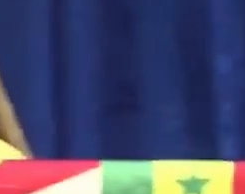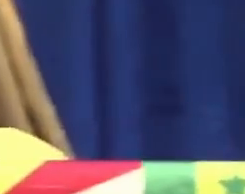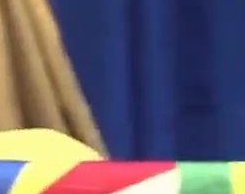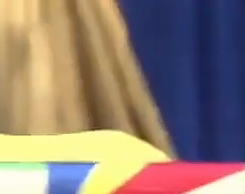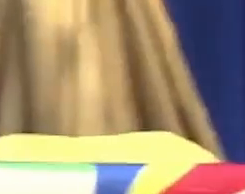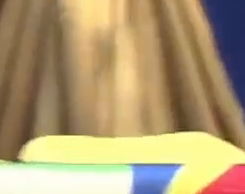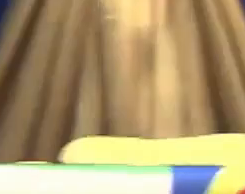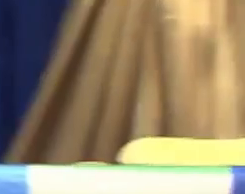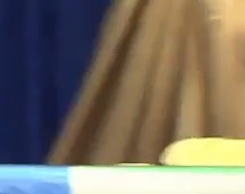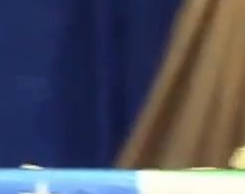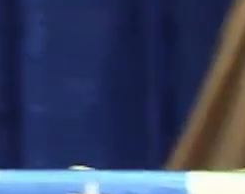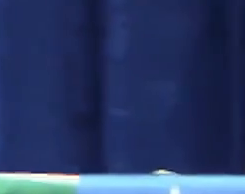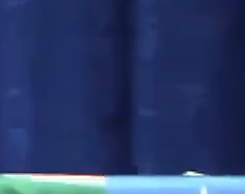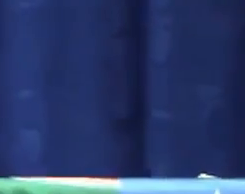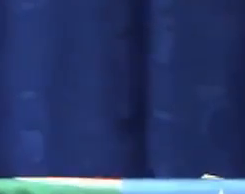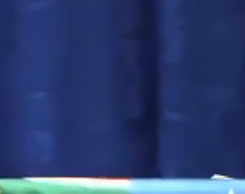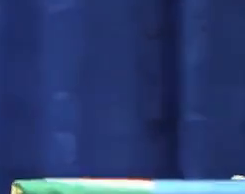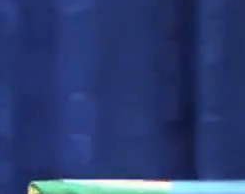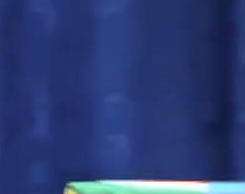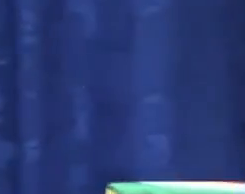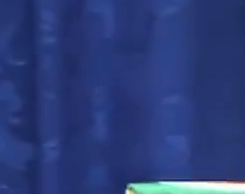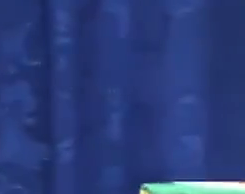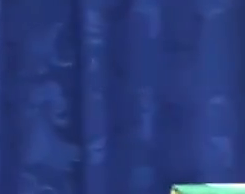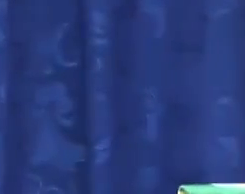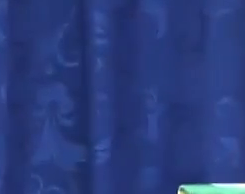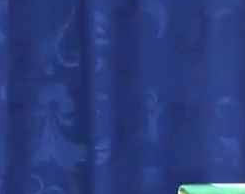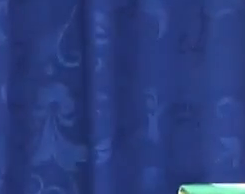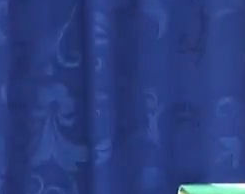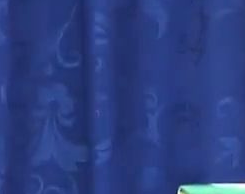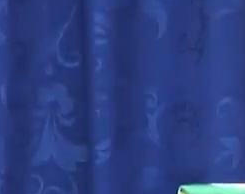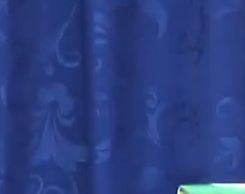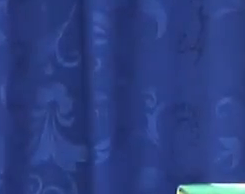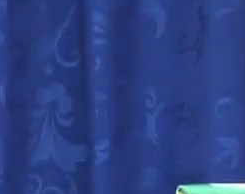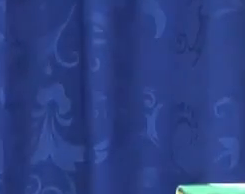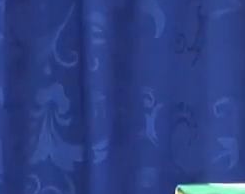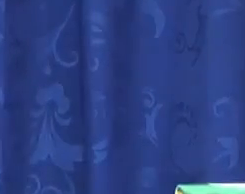Potestades cierra caminos que te estaban cerrando el camino, el paso.